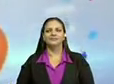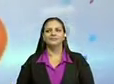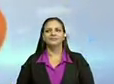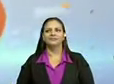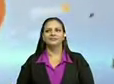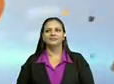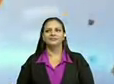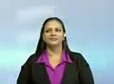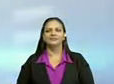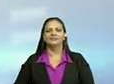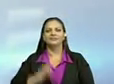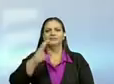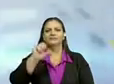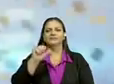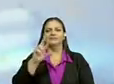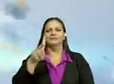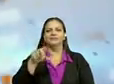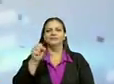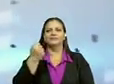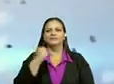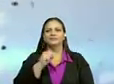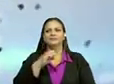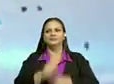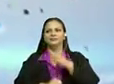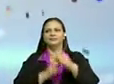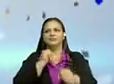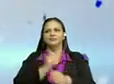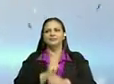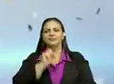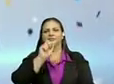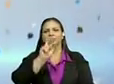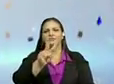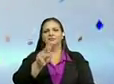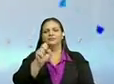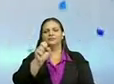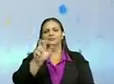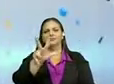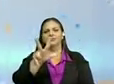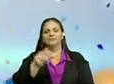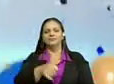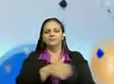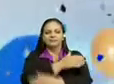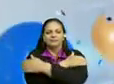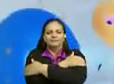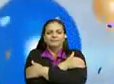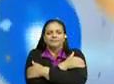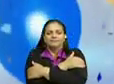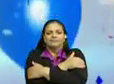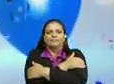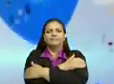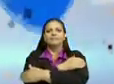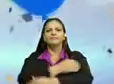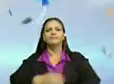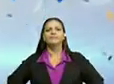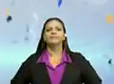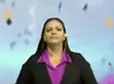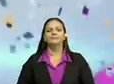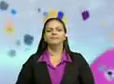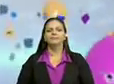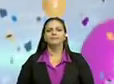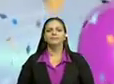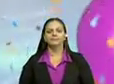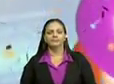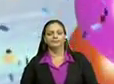Carlos Anchundia está cumpliendo 23 años de vida. Carlitos, un abrazo fuerte para ti. Felicidades. Que lo